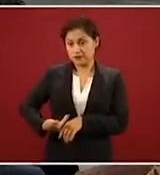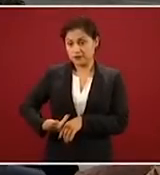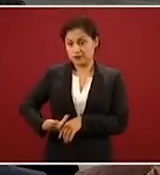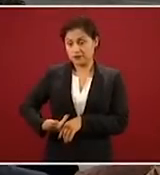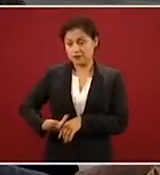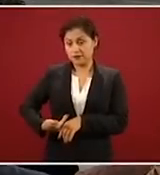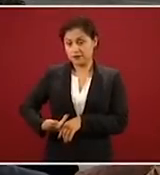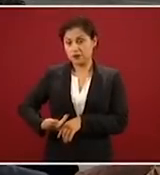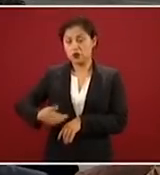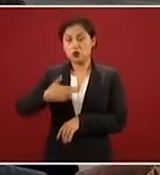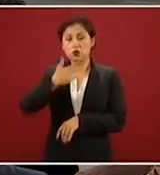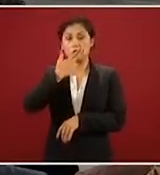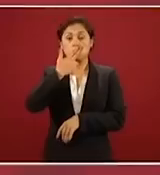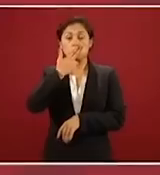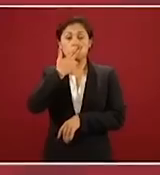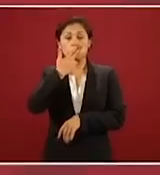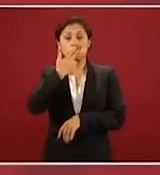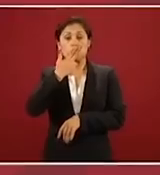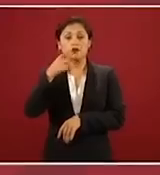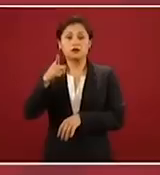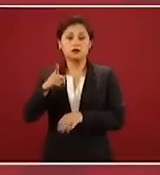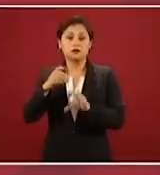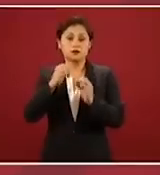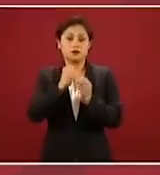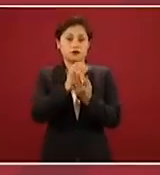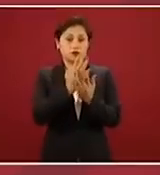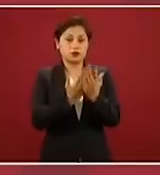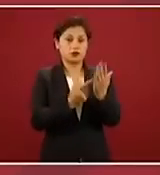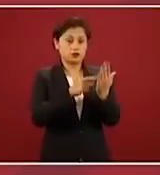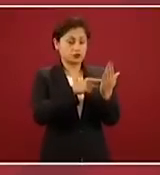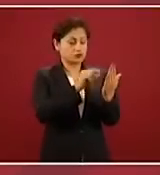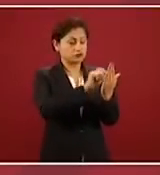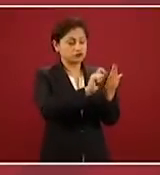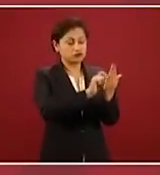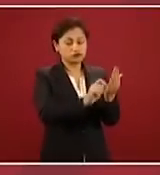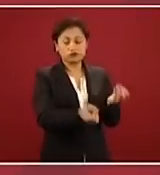cuidar esa información. ¿Y por qué Manobra? Bueno, porque